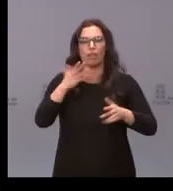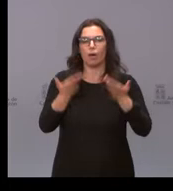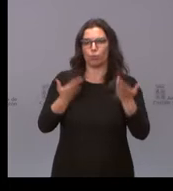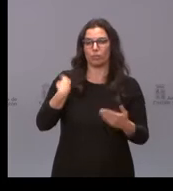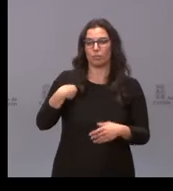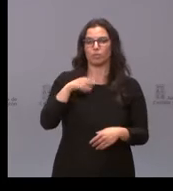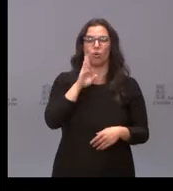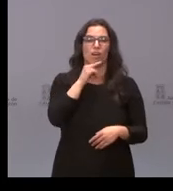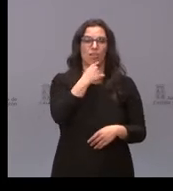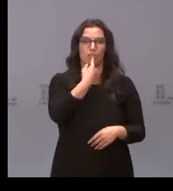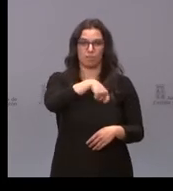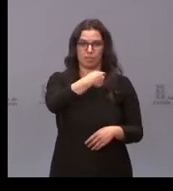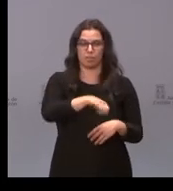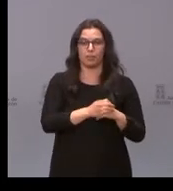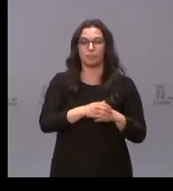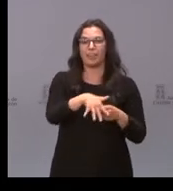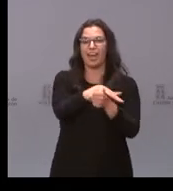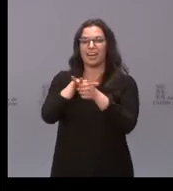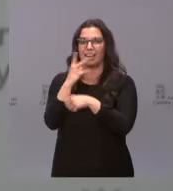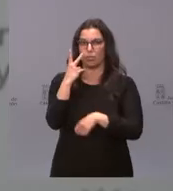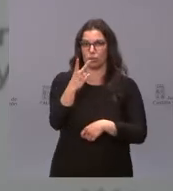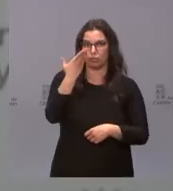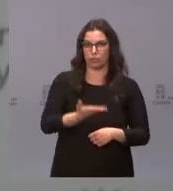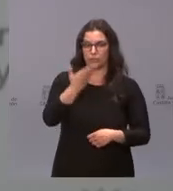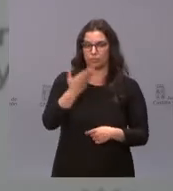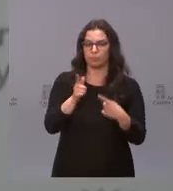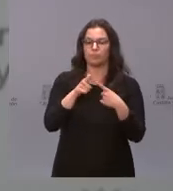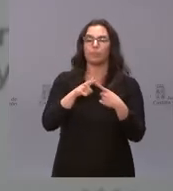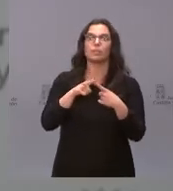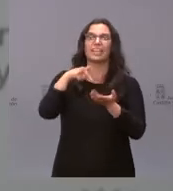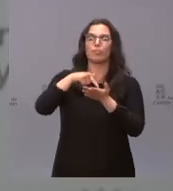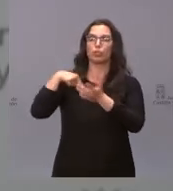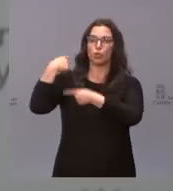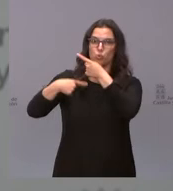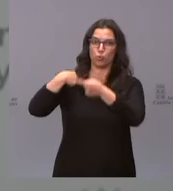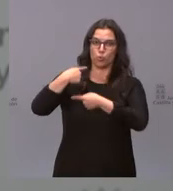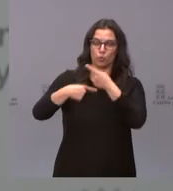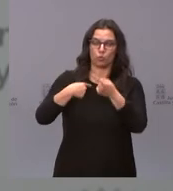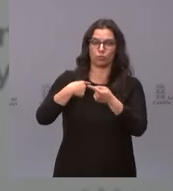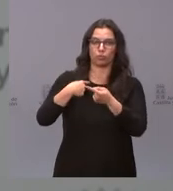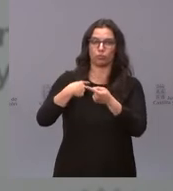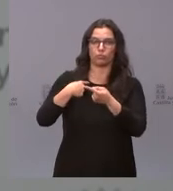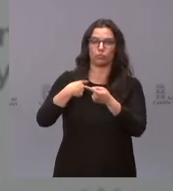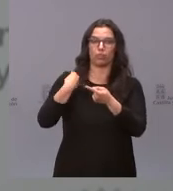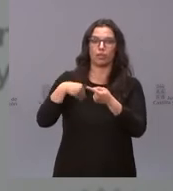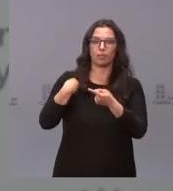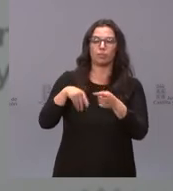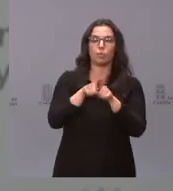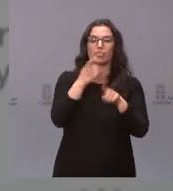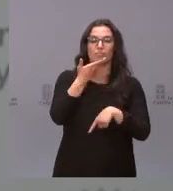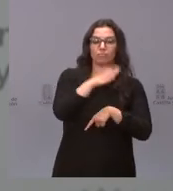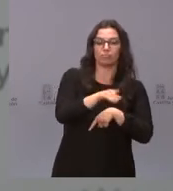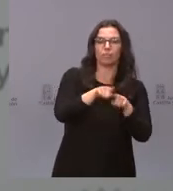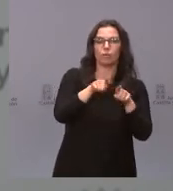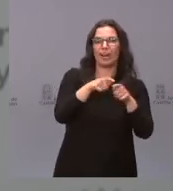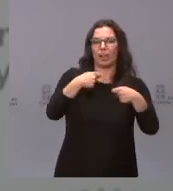son dos áreas fundamentalmente el impuesto de sucesiones la adquisición lucrativa mortis causa y